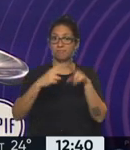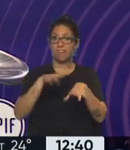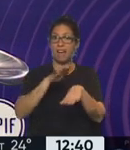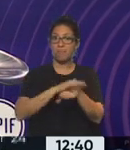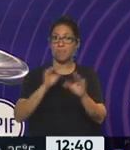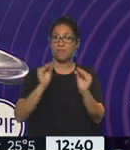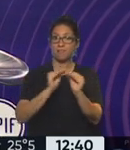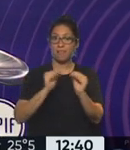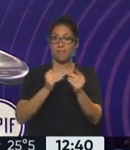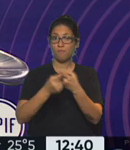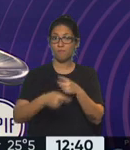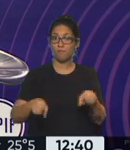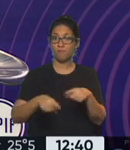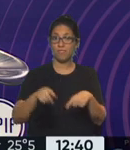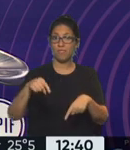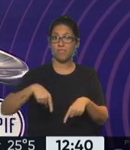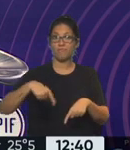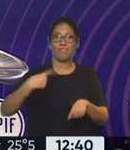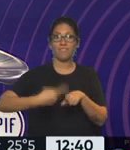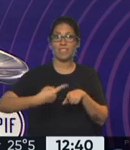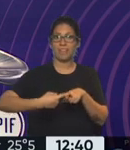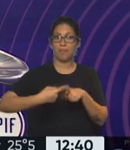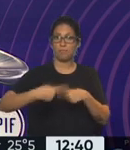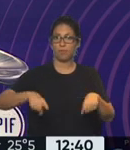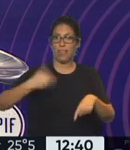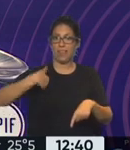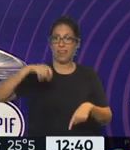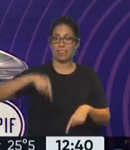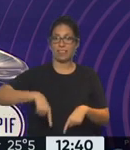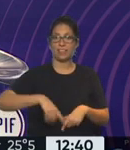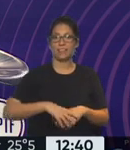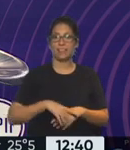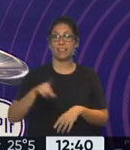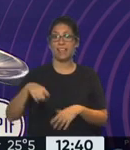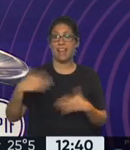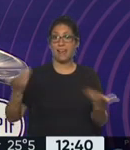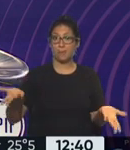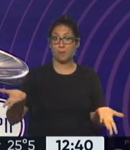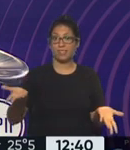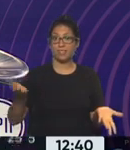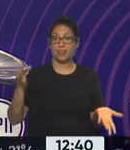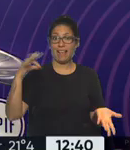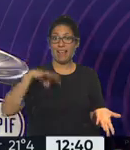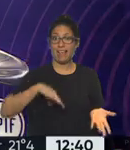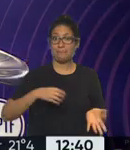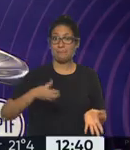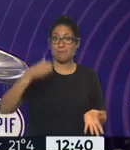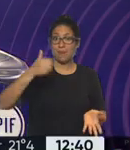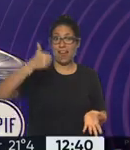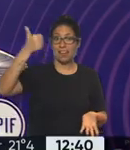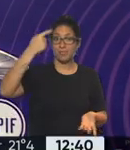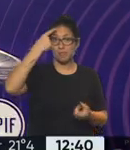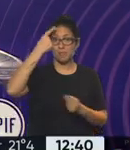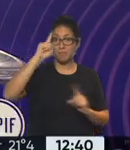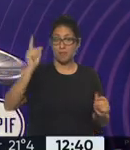esta noche que se festeja la música argentina. Y de paso, cañazo, me llevo alguna estatuilla que era inesperada para